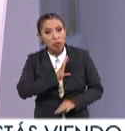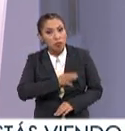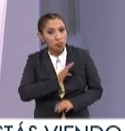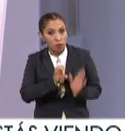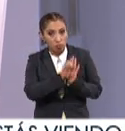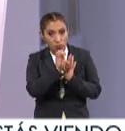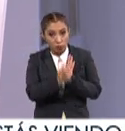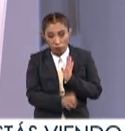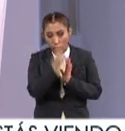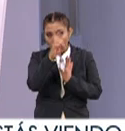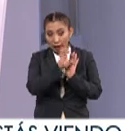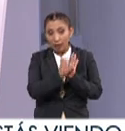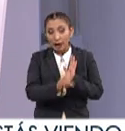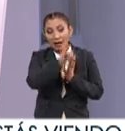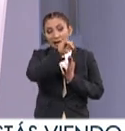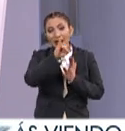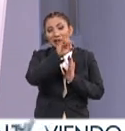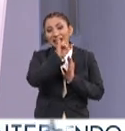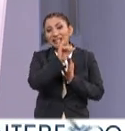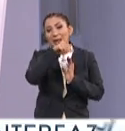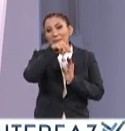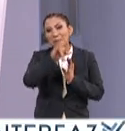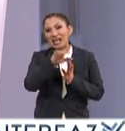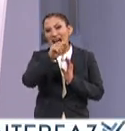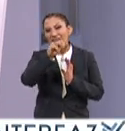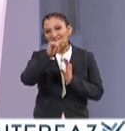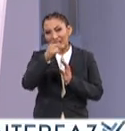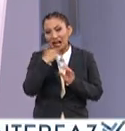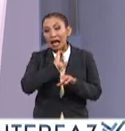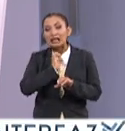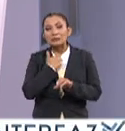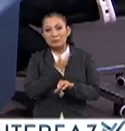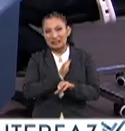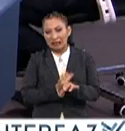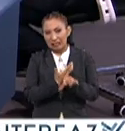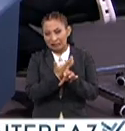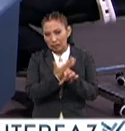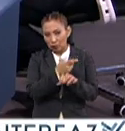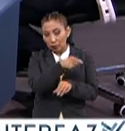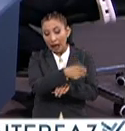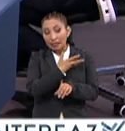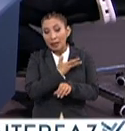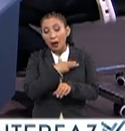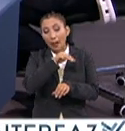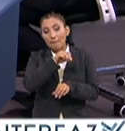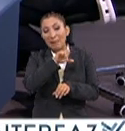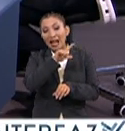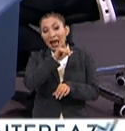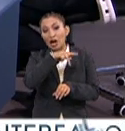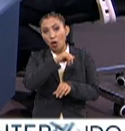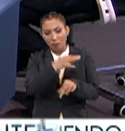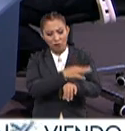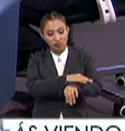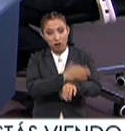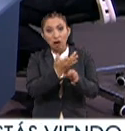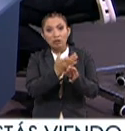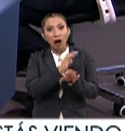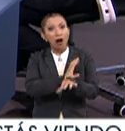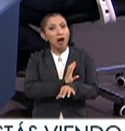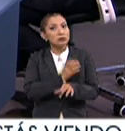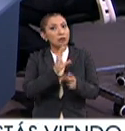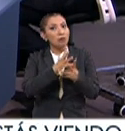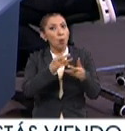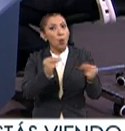cánceres. Por ejemplo, un ejemplo es Jimmy Carter, el expresidente de Estados Unidos. Él tuvo un melanoma y actualmente está libre de